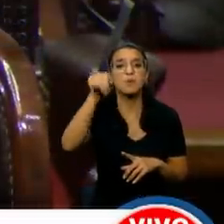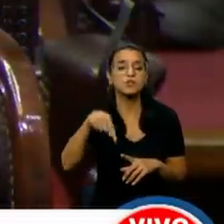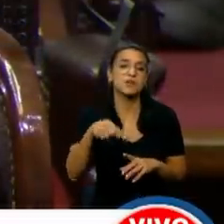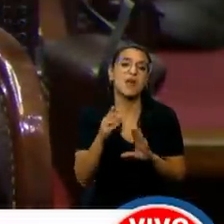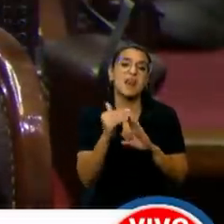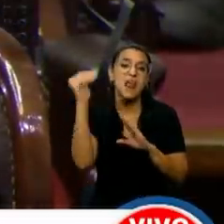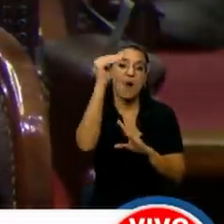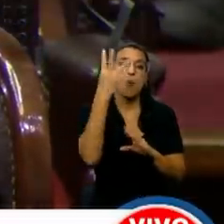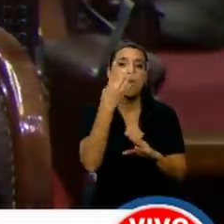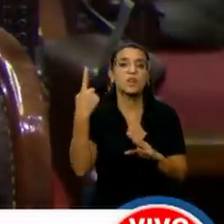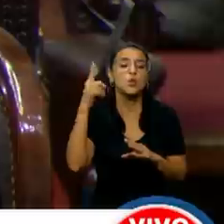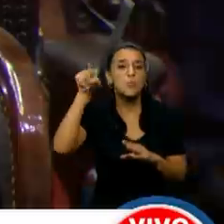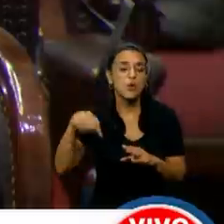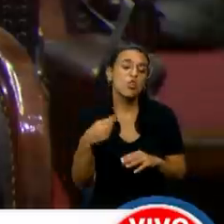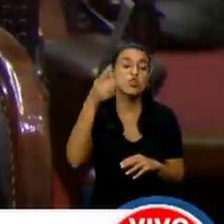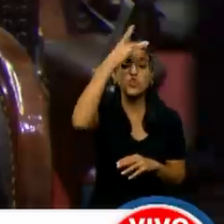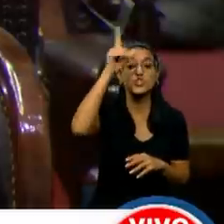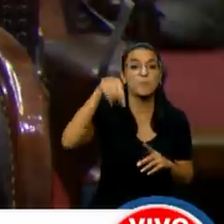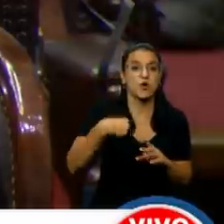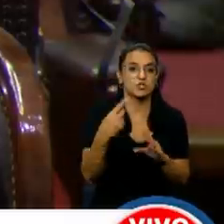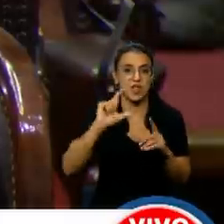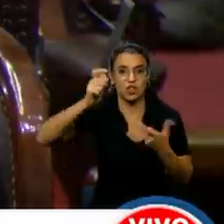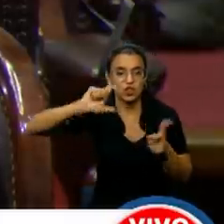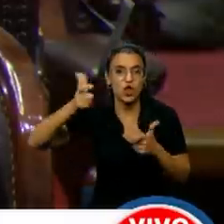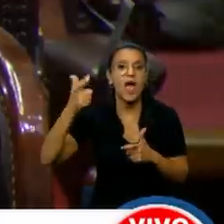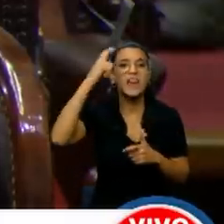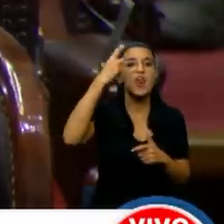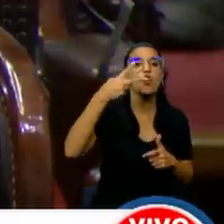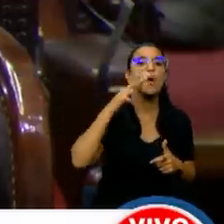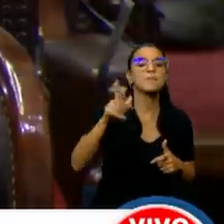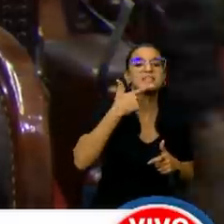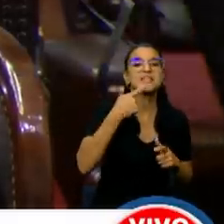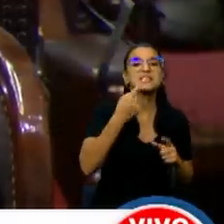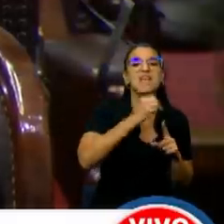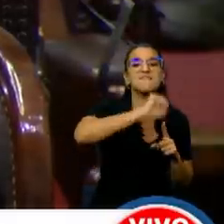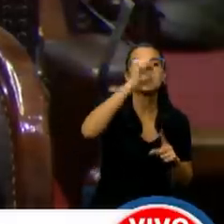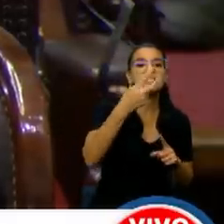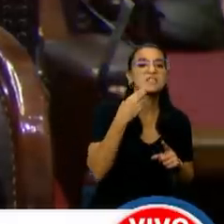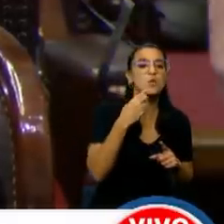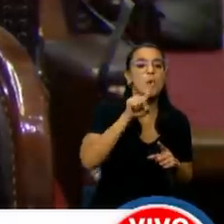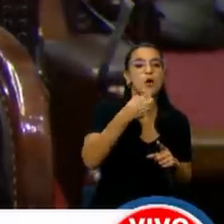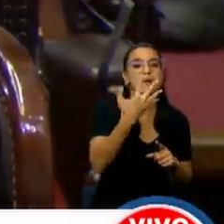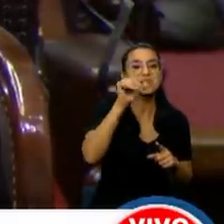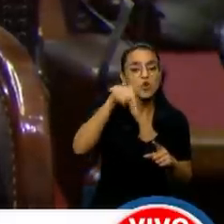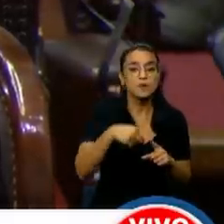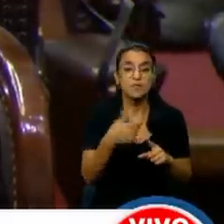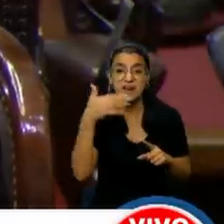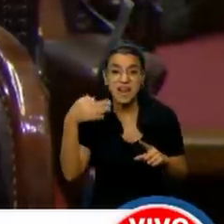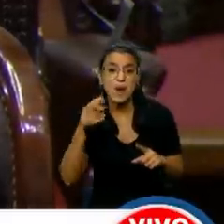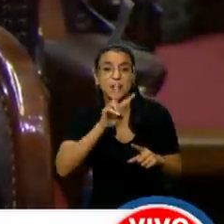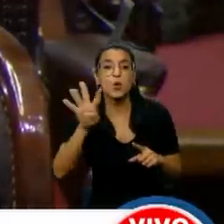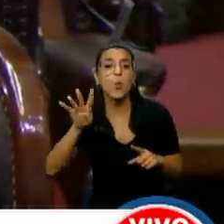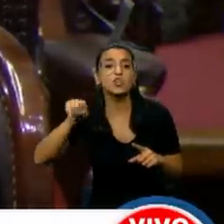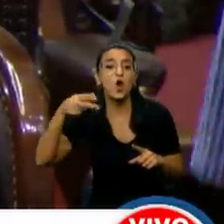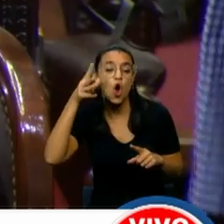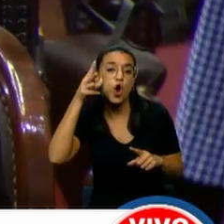y fue el 41 él escapó por 12 por ciento en enero del 2017 dijo que la inflación iba a ser el 19 5 y fue el 24